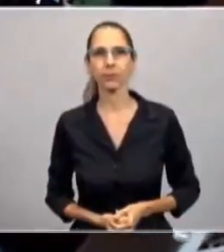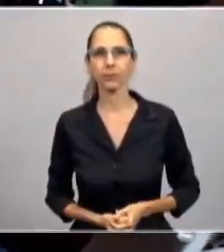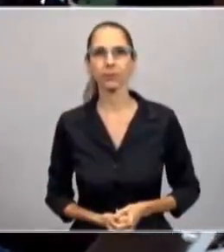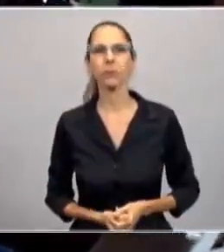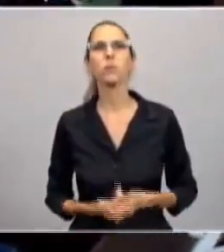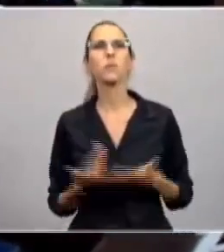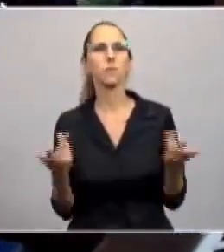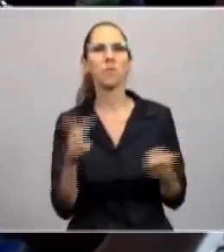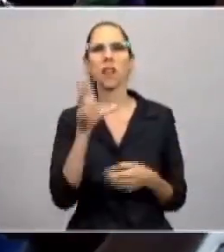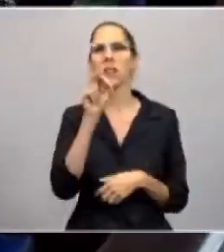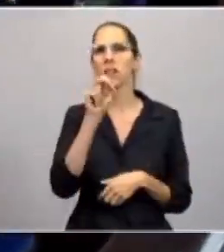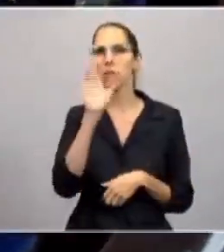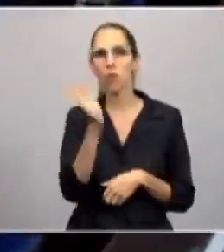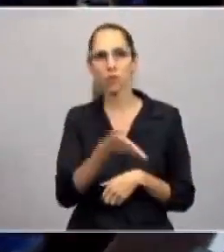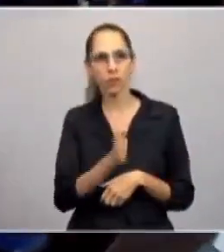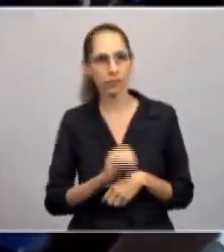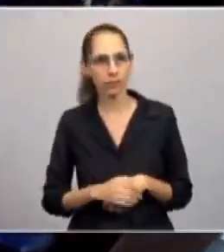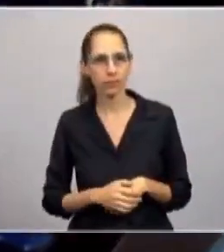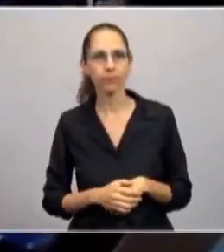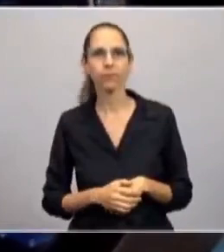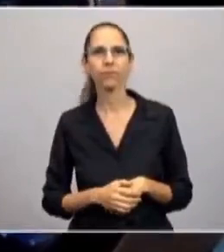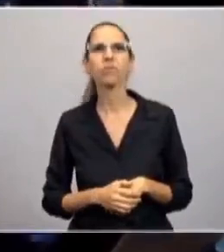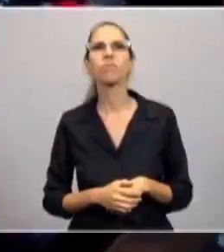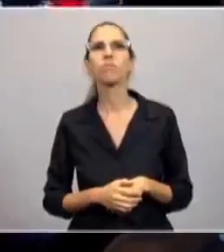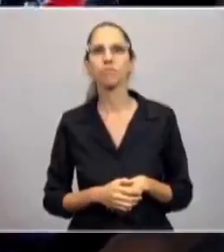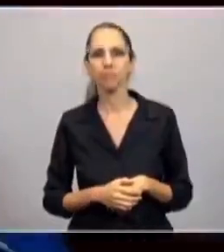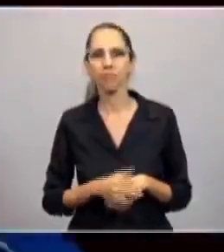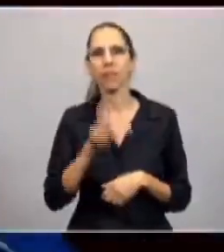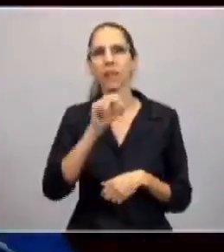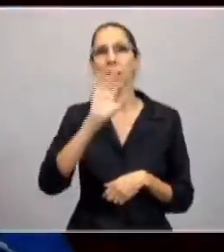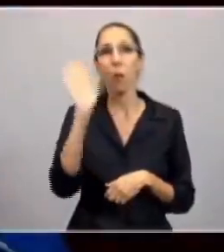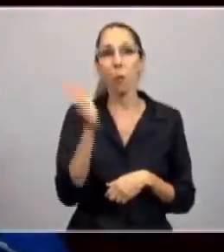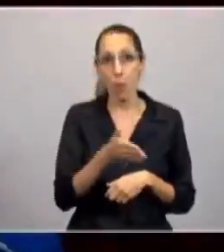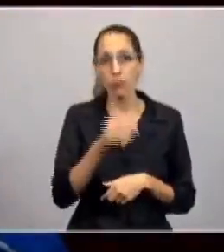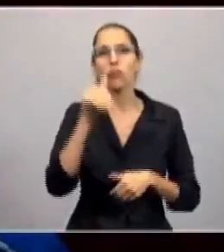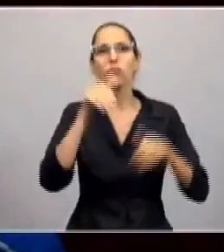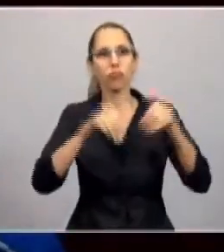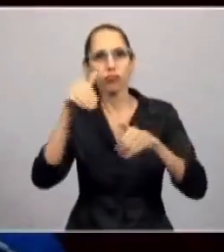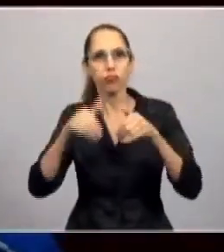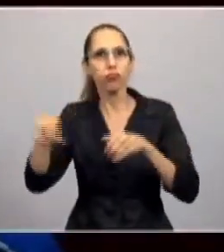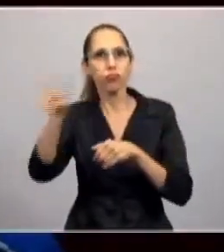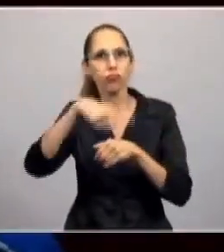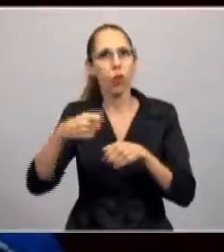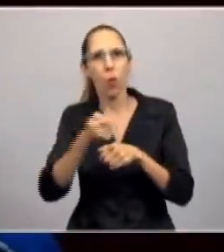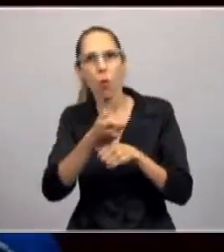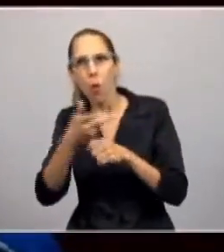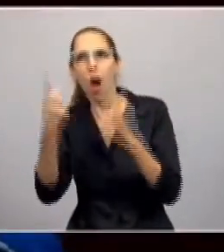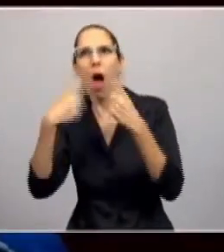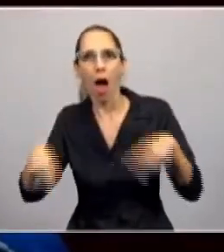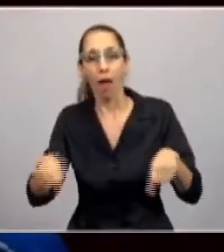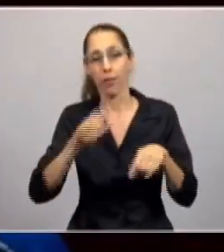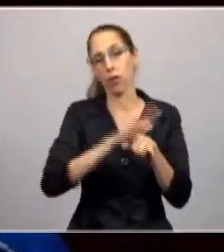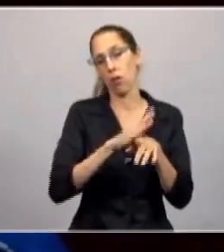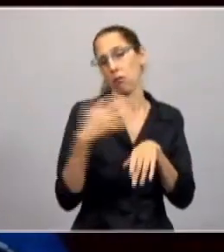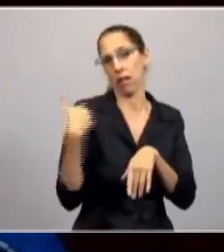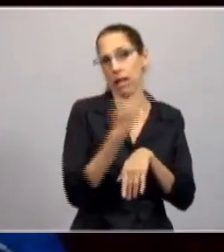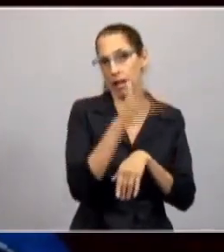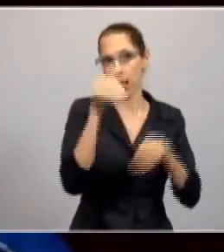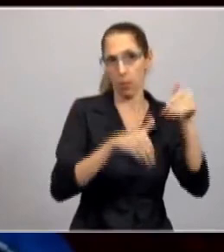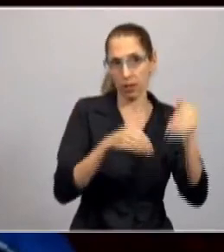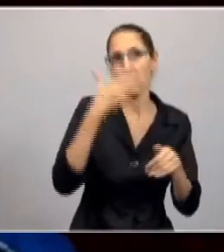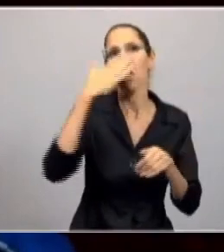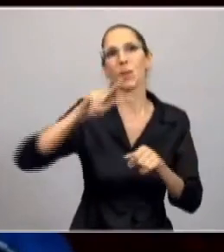El 30% de los sufragios que consiguió en la elección general, más su triunfo en el balotaje con los votos